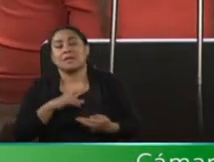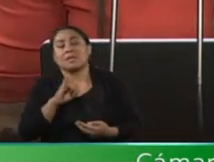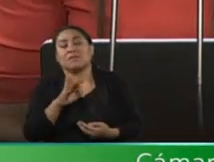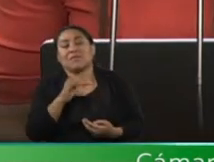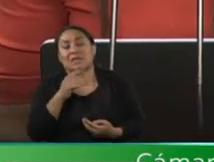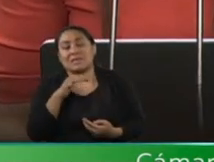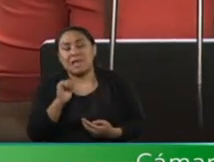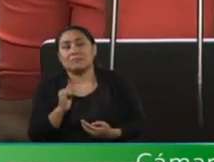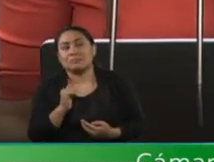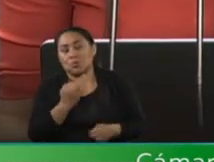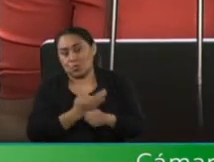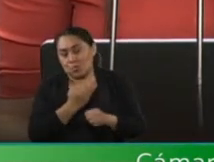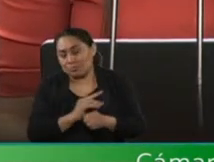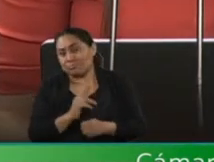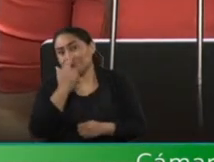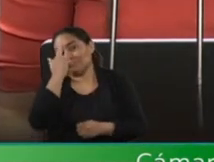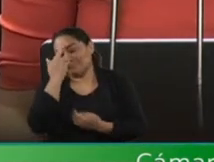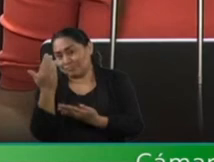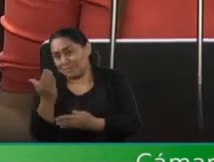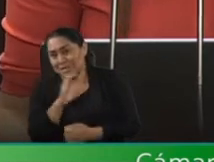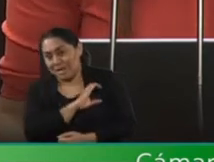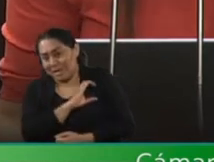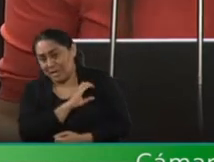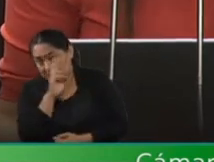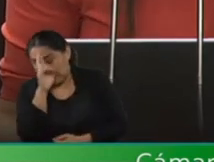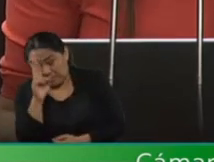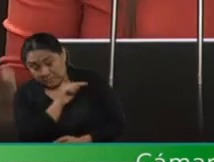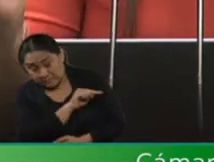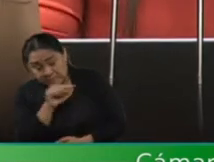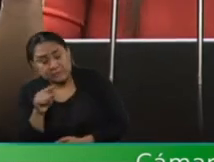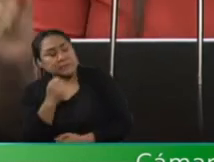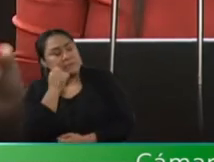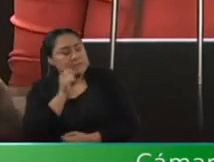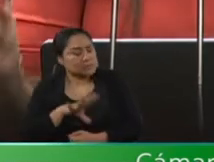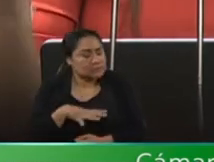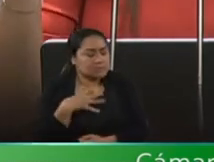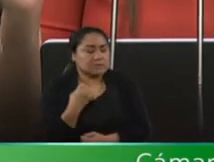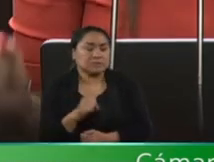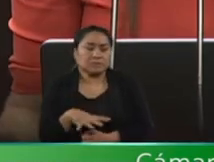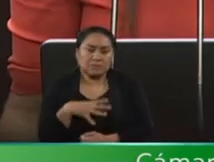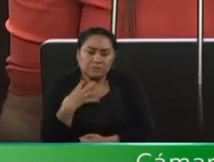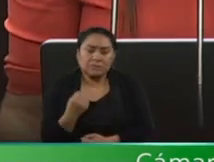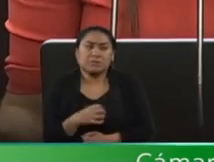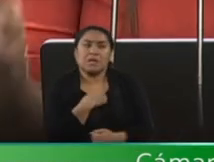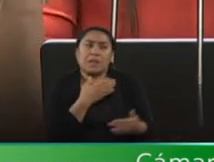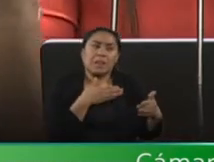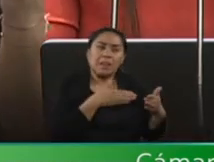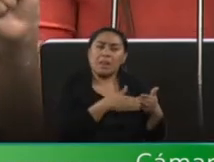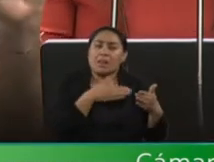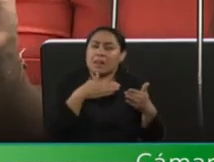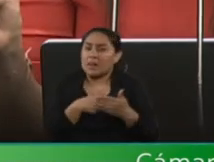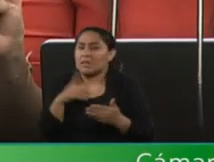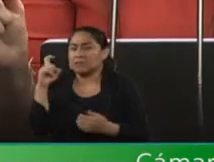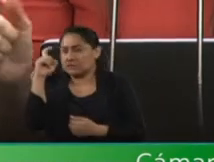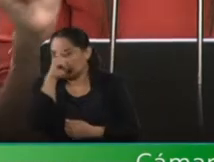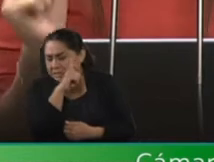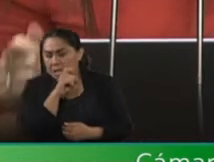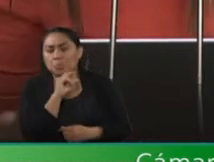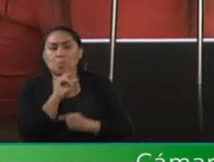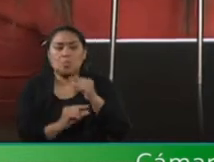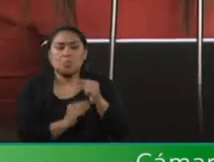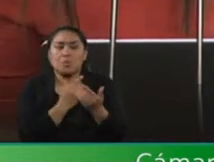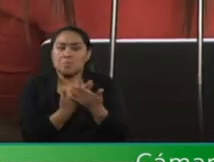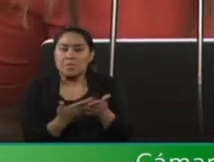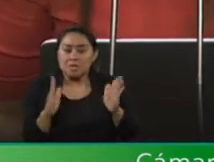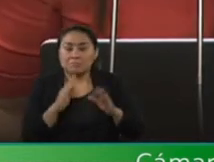recordamos con cariño y con respeto Les costó lo doble por los múltiples obstáculos pero se fueron abriendo paso